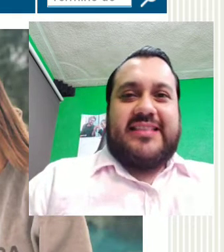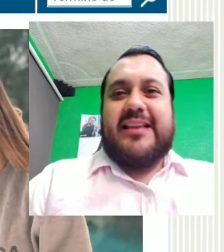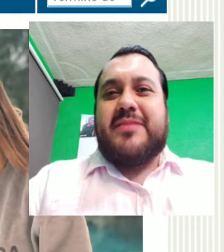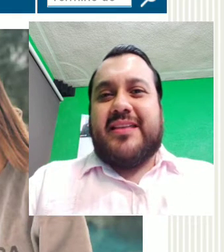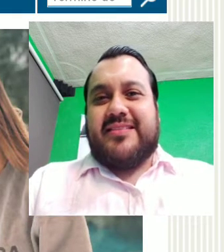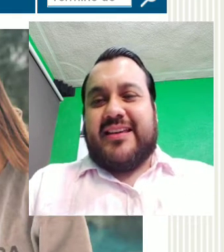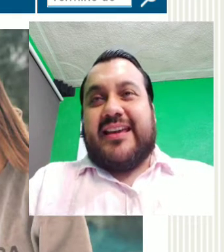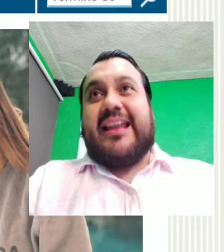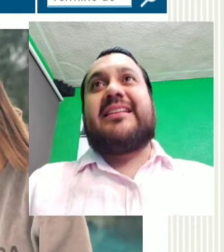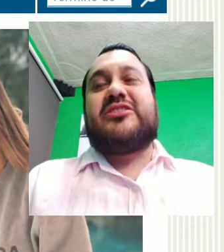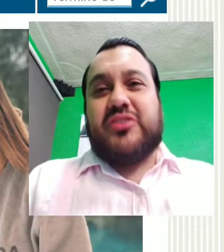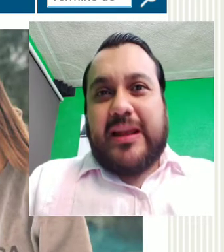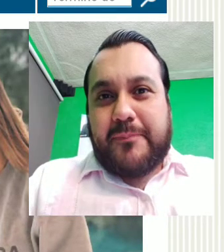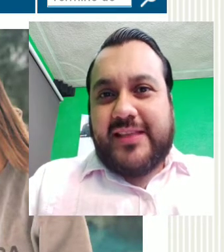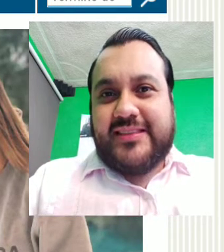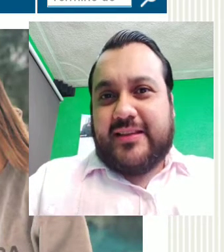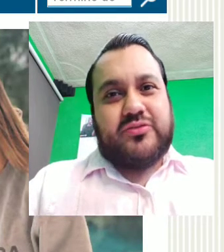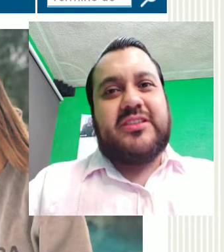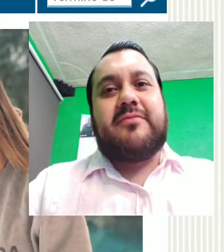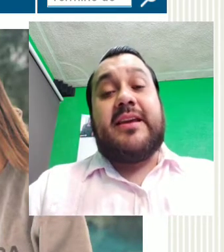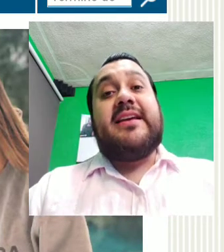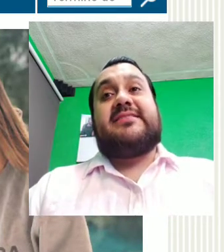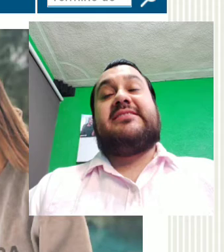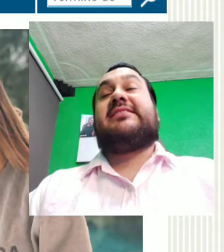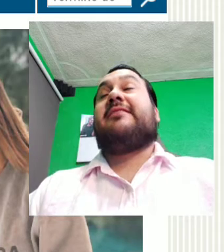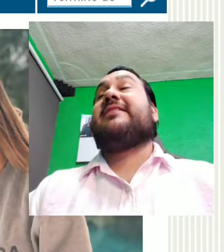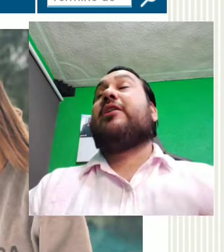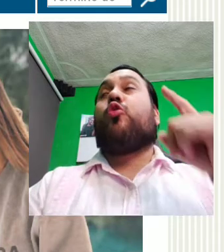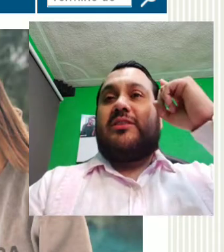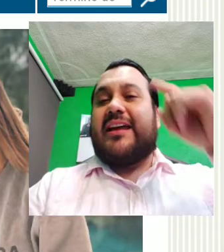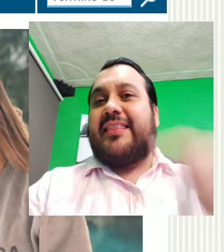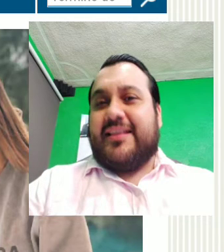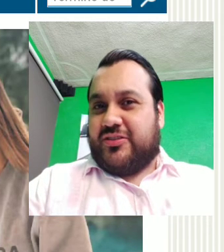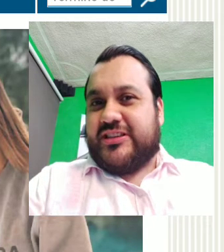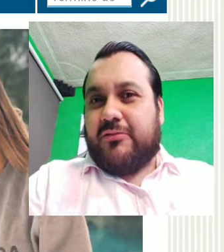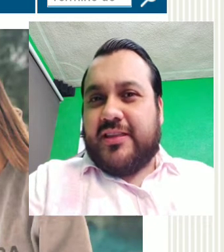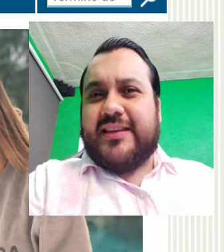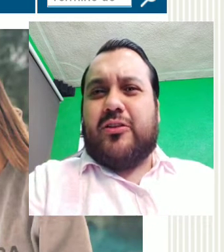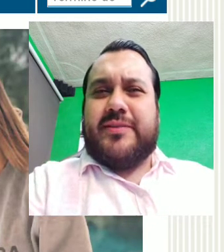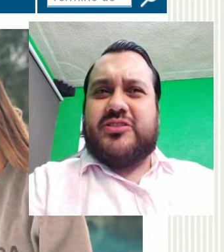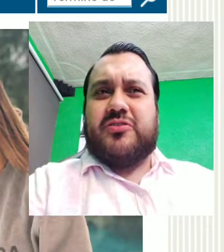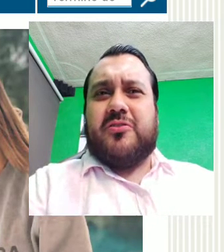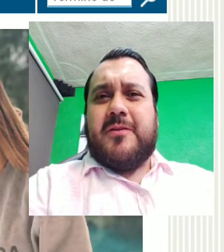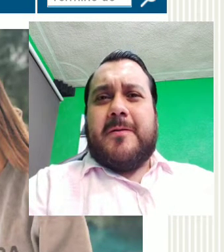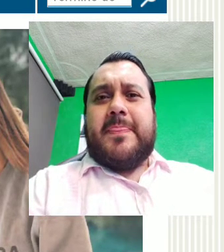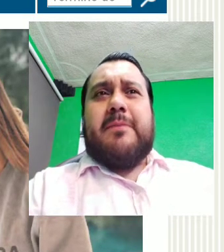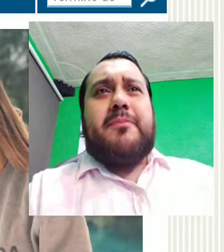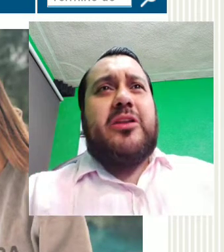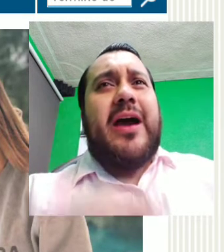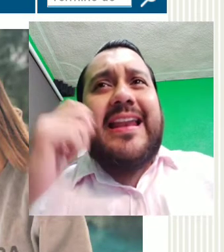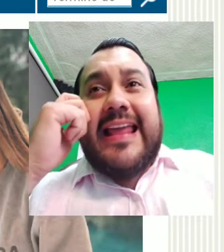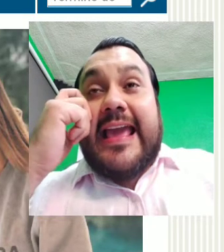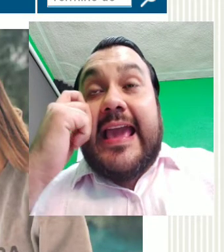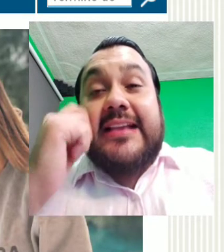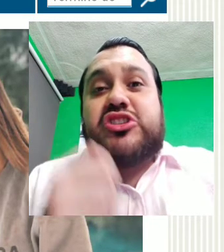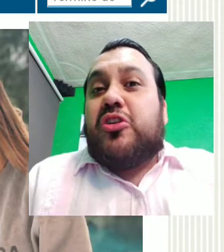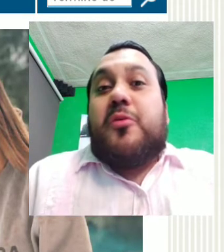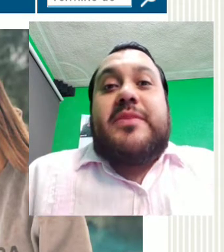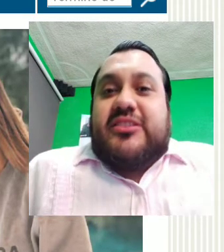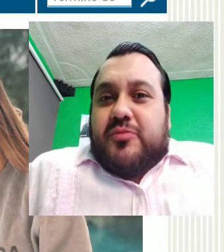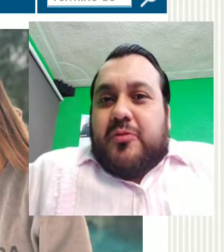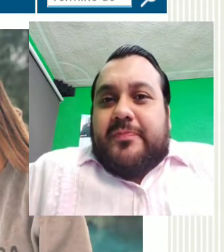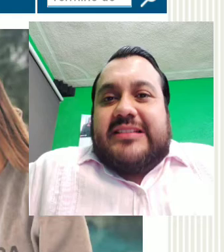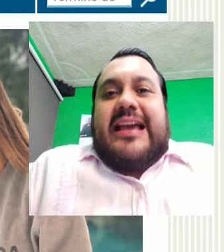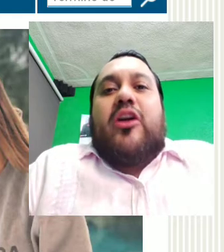pues gat el miente que era traición a la patria inclusive si se atreviera a ocultar datos se acuerdan que lo menciono pero han hecho